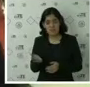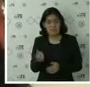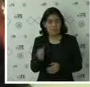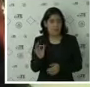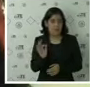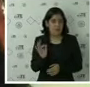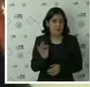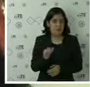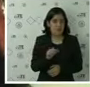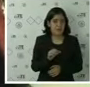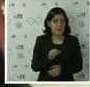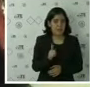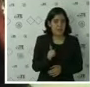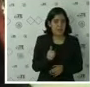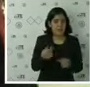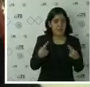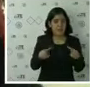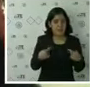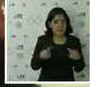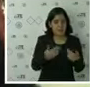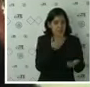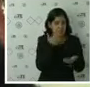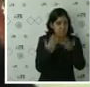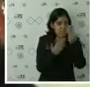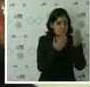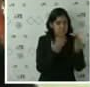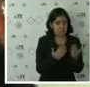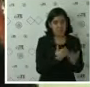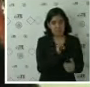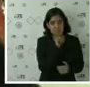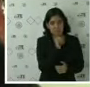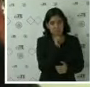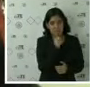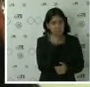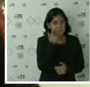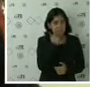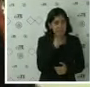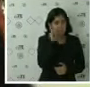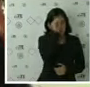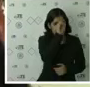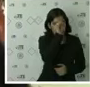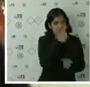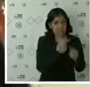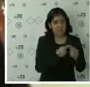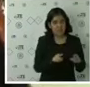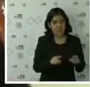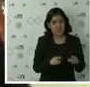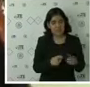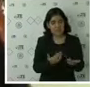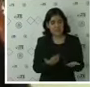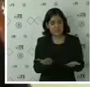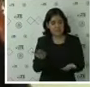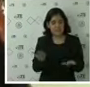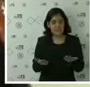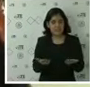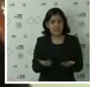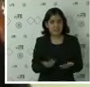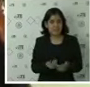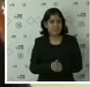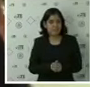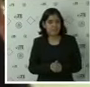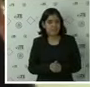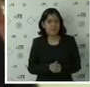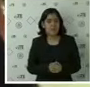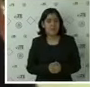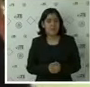no siguió con sus estudios. Por lo que no es, aparte del tema de la brecha